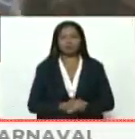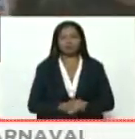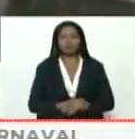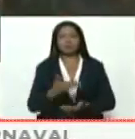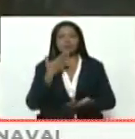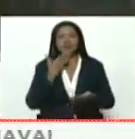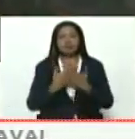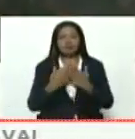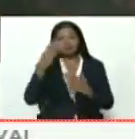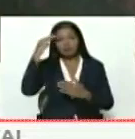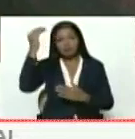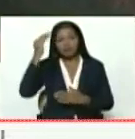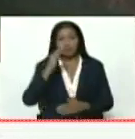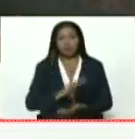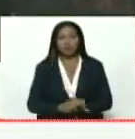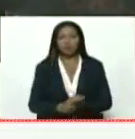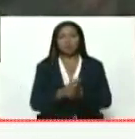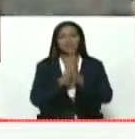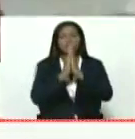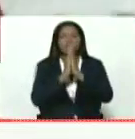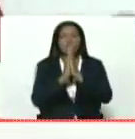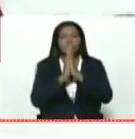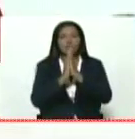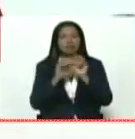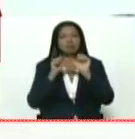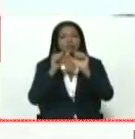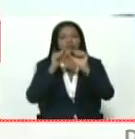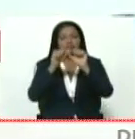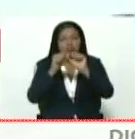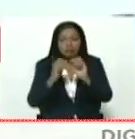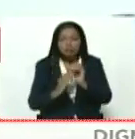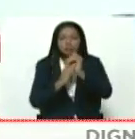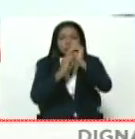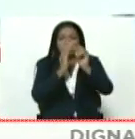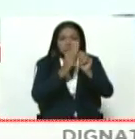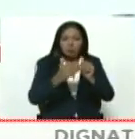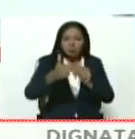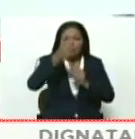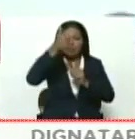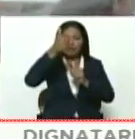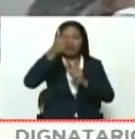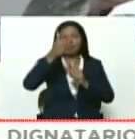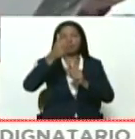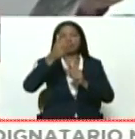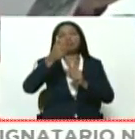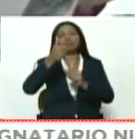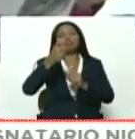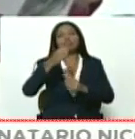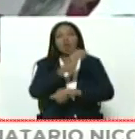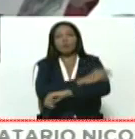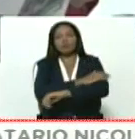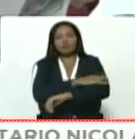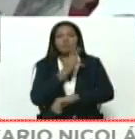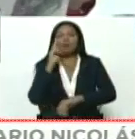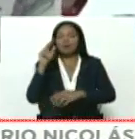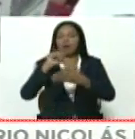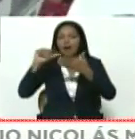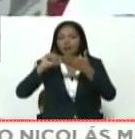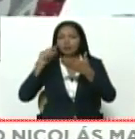Gracias, Dios mío. Por favor, manténlo ahí como jefe de la oposición. Mire, aquí están los artículos.